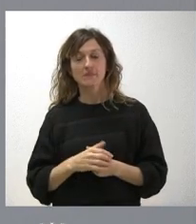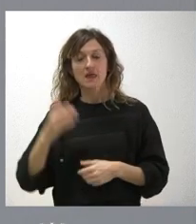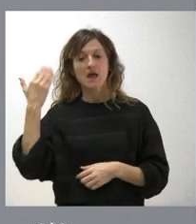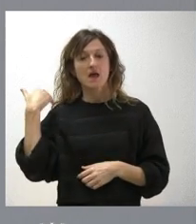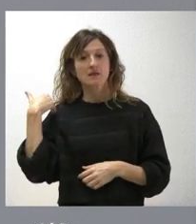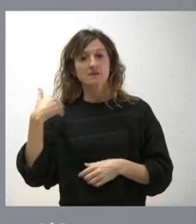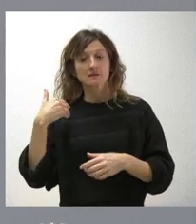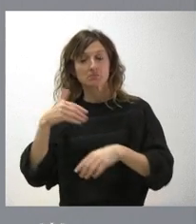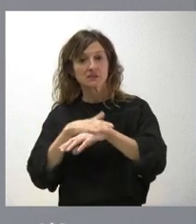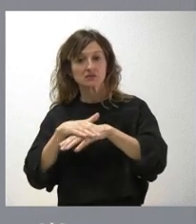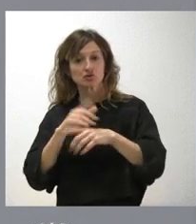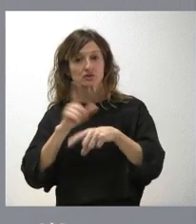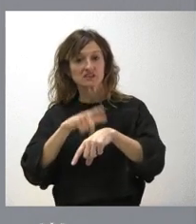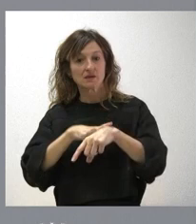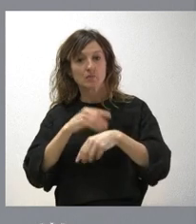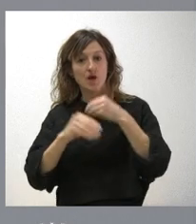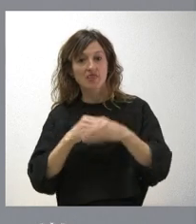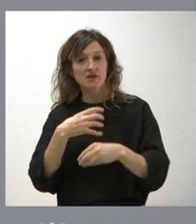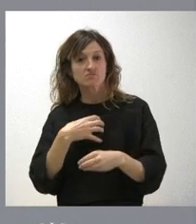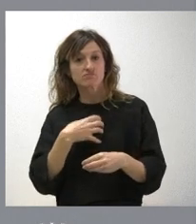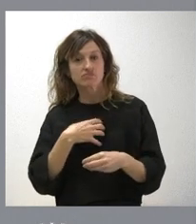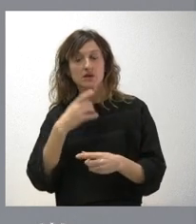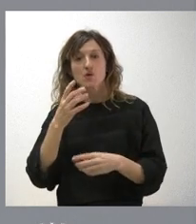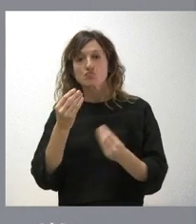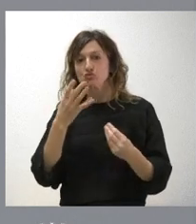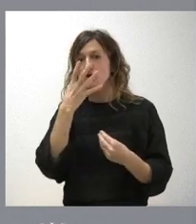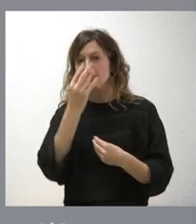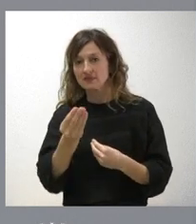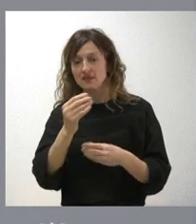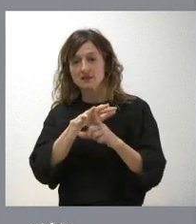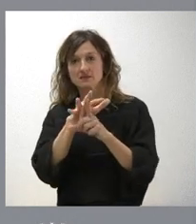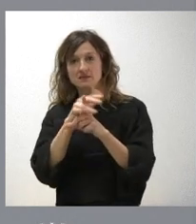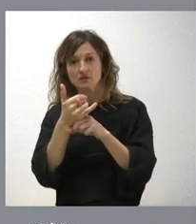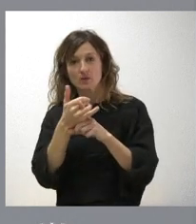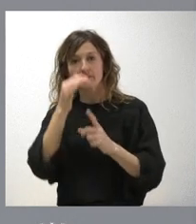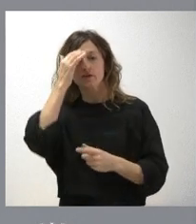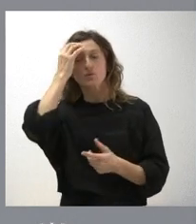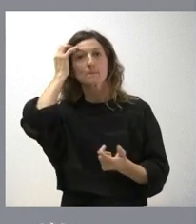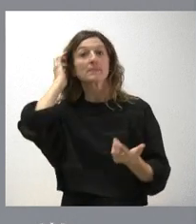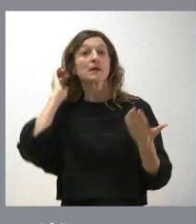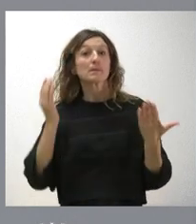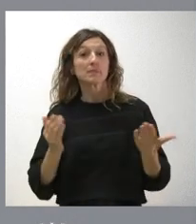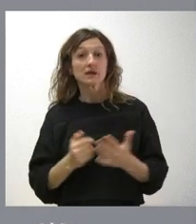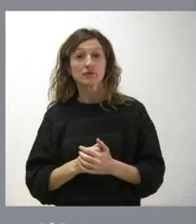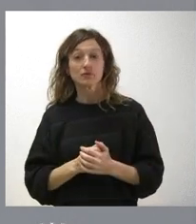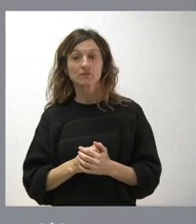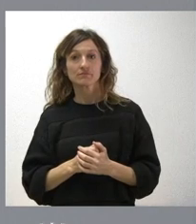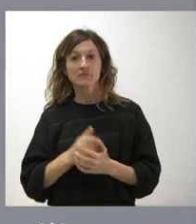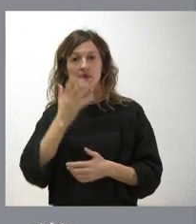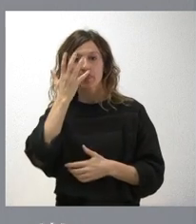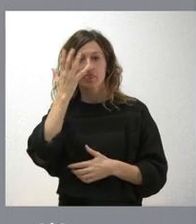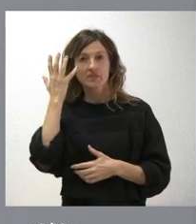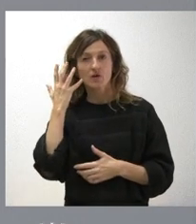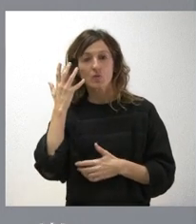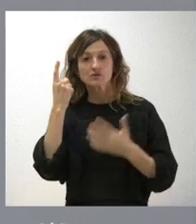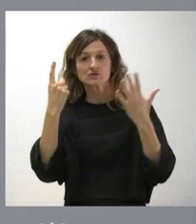tiempo para poderlo llevar a cabo aunque muchos de ellos entendieron la situación por la que atravesaron pero en cinco años son Ya seis